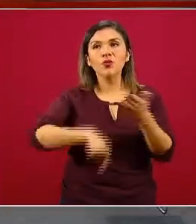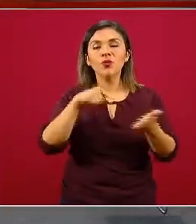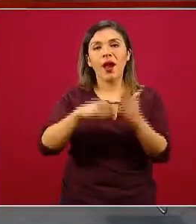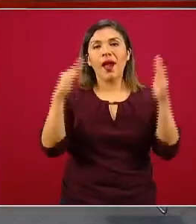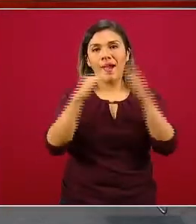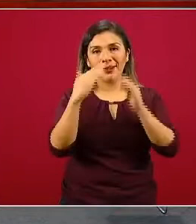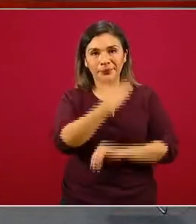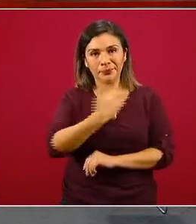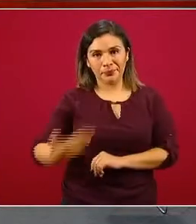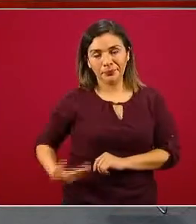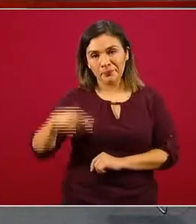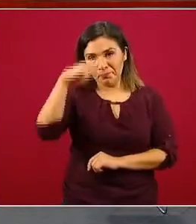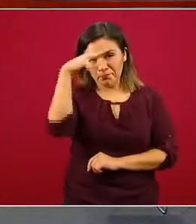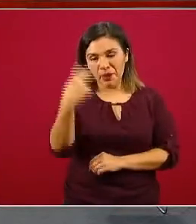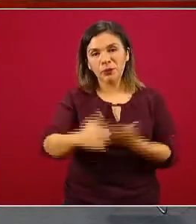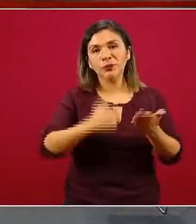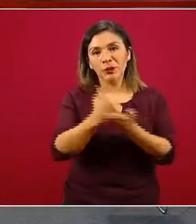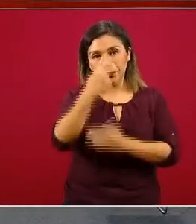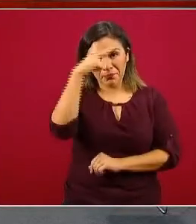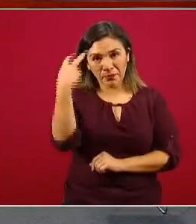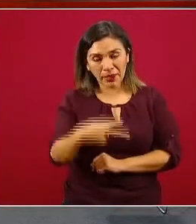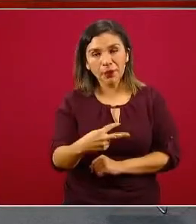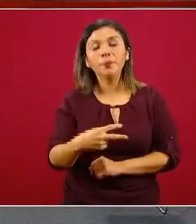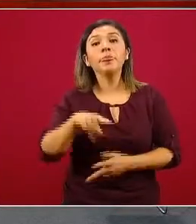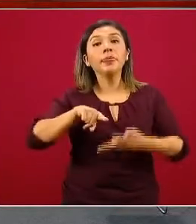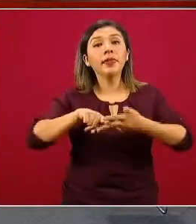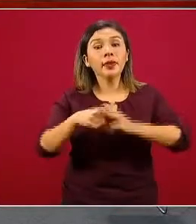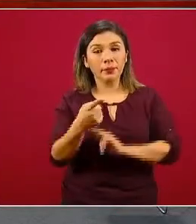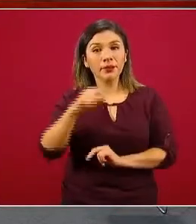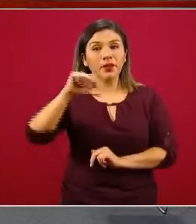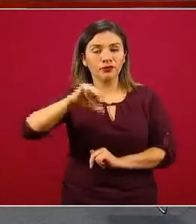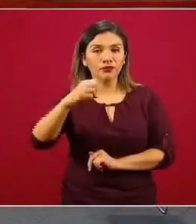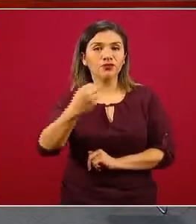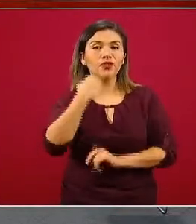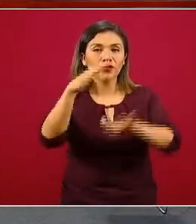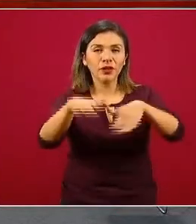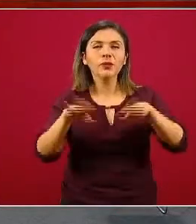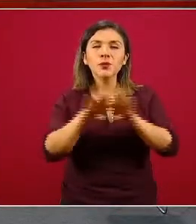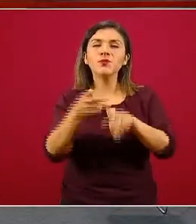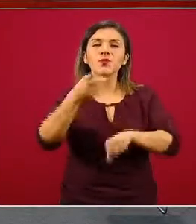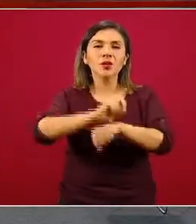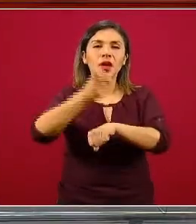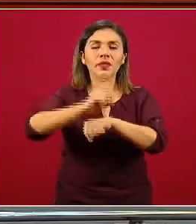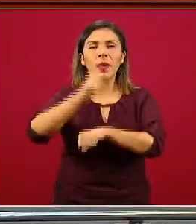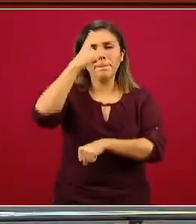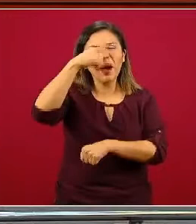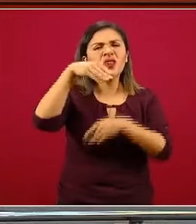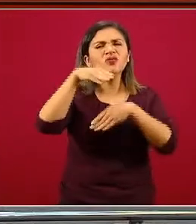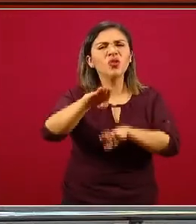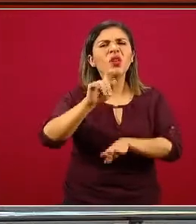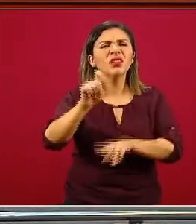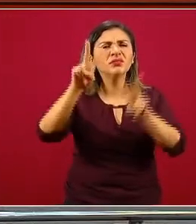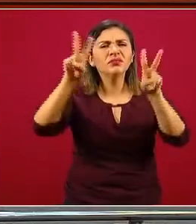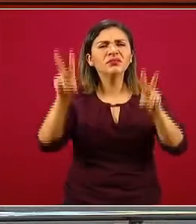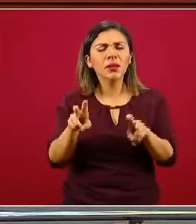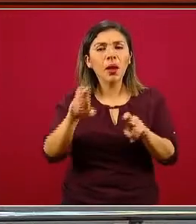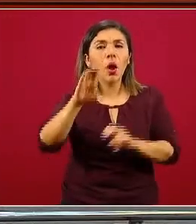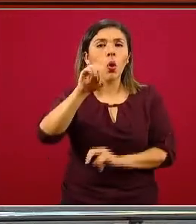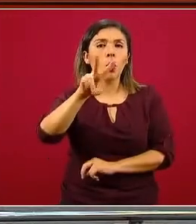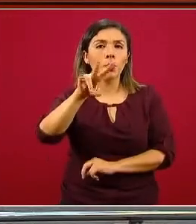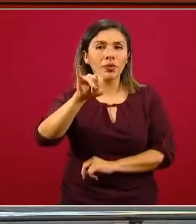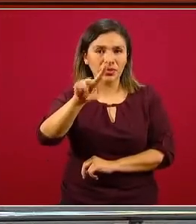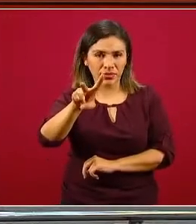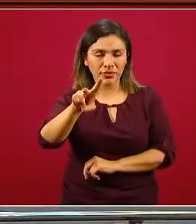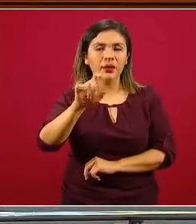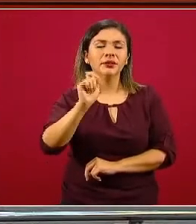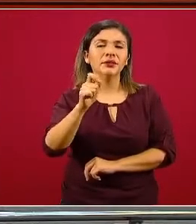Nacional de México, en la Ciudad de México. Vamos a empezar la conferencia de prensa diaria sobre la situación de COVID,